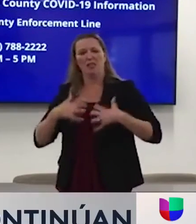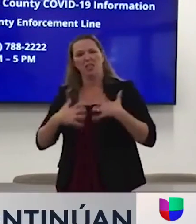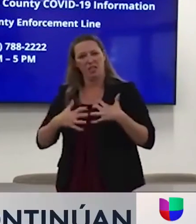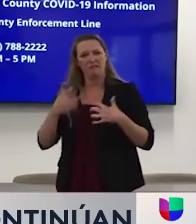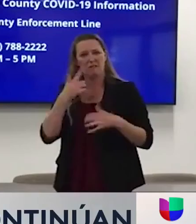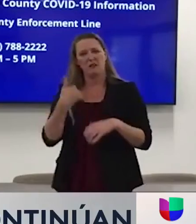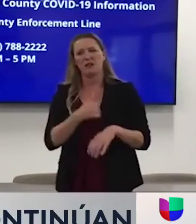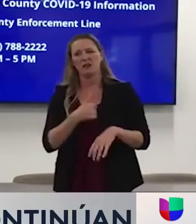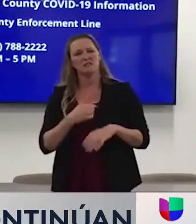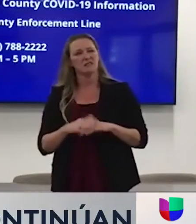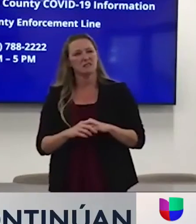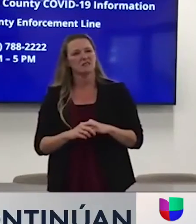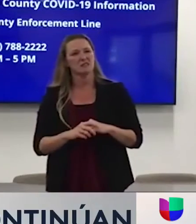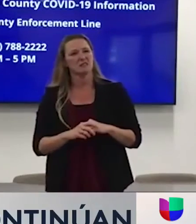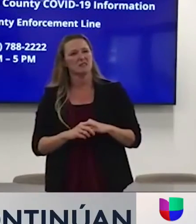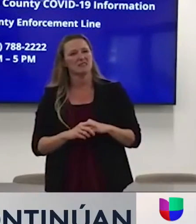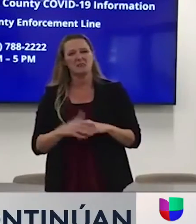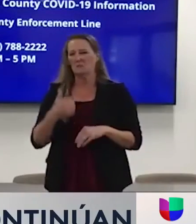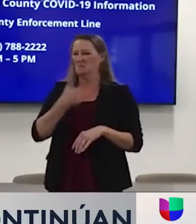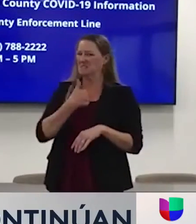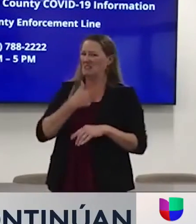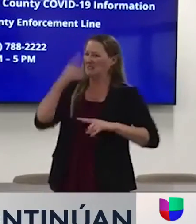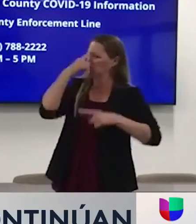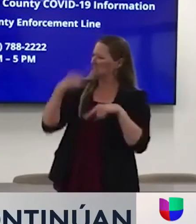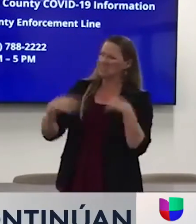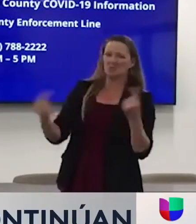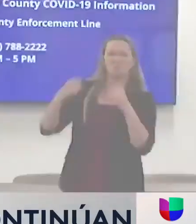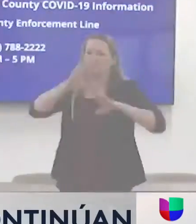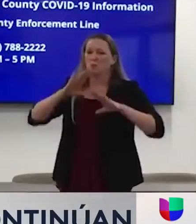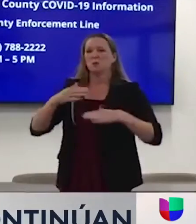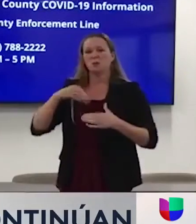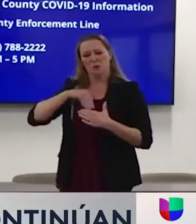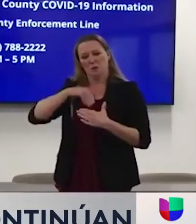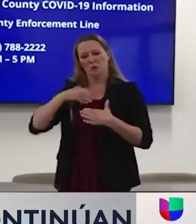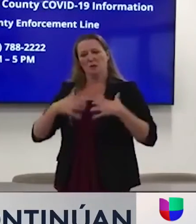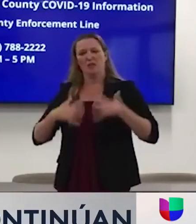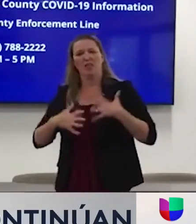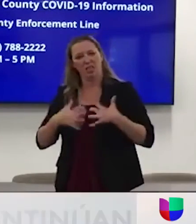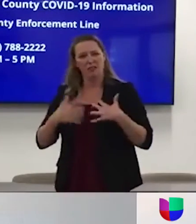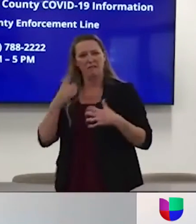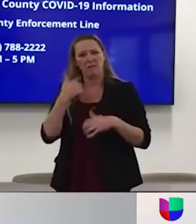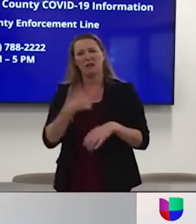en parkinson lo encuentra problemático y no esté de acuerdo con liberarlos